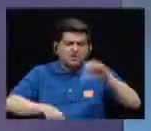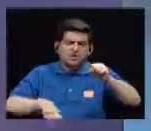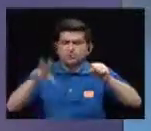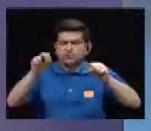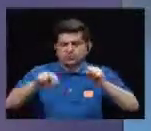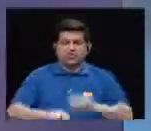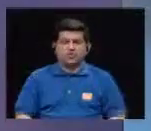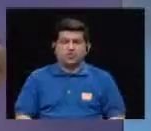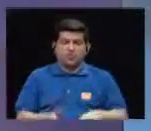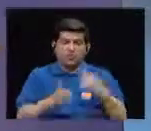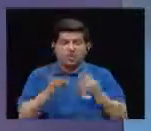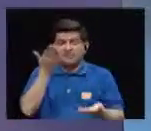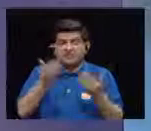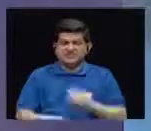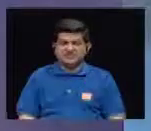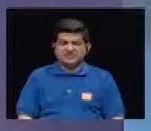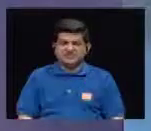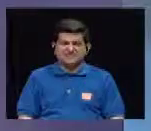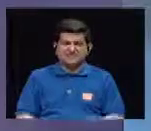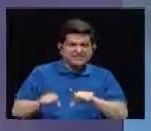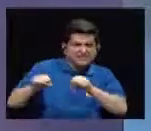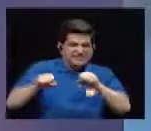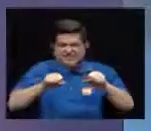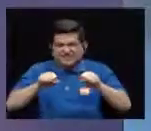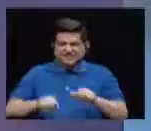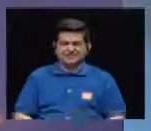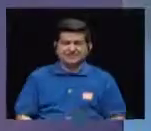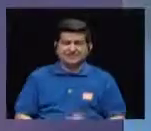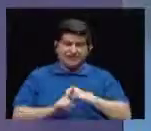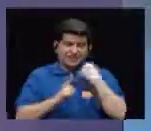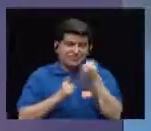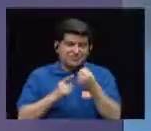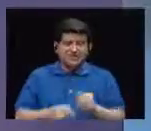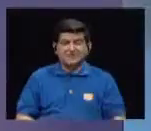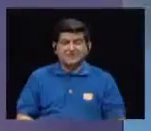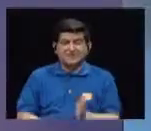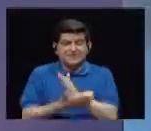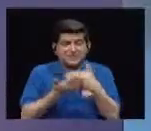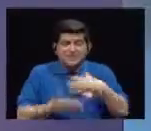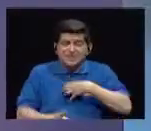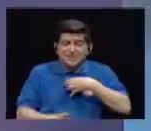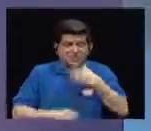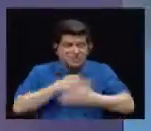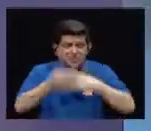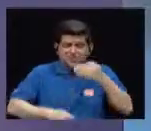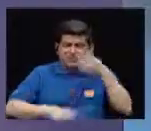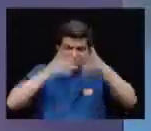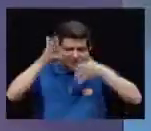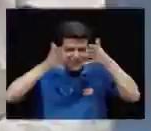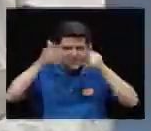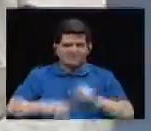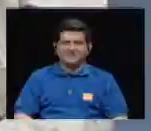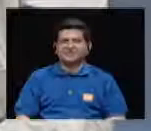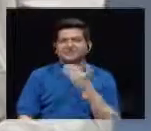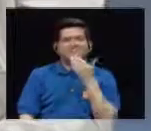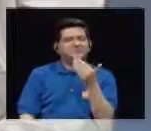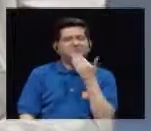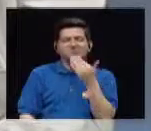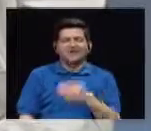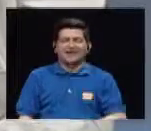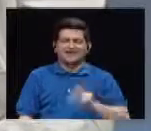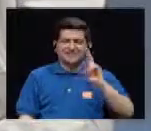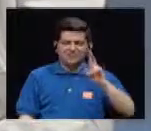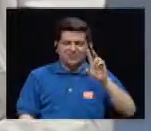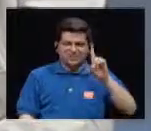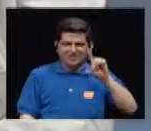veces no estamos de acuerdo, a veces tiramos un poco la cuerda más de la cuenta, y ahí nos vamos, es parte digamos, del proceso creativo. Muy bien, muchísimas